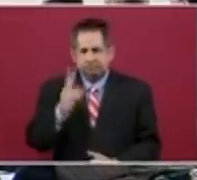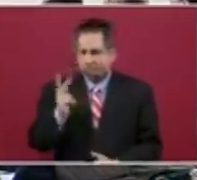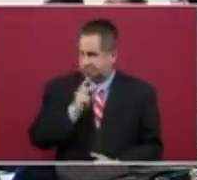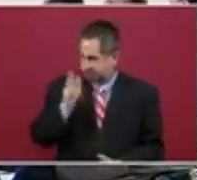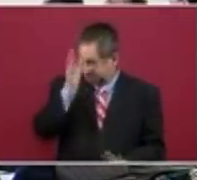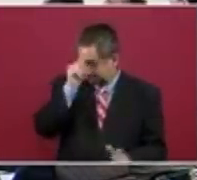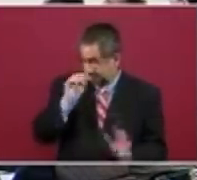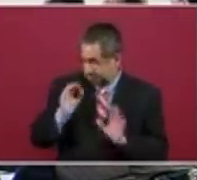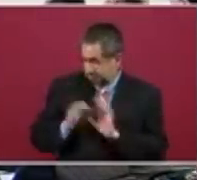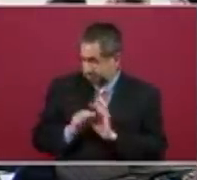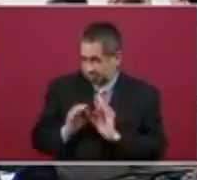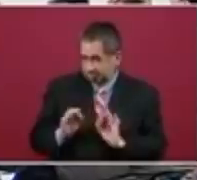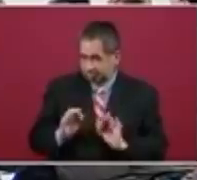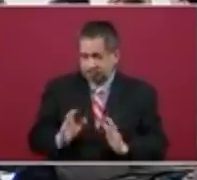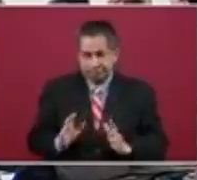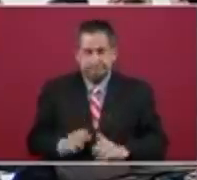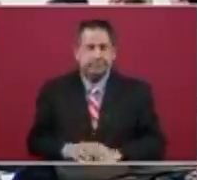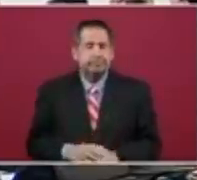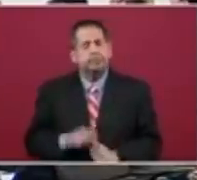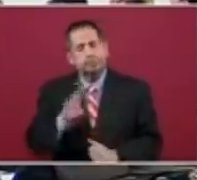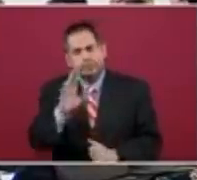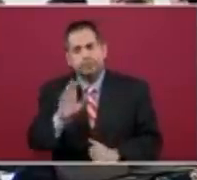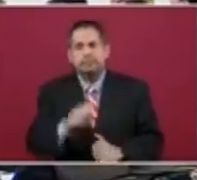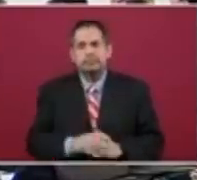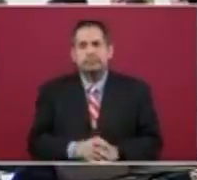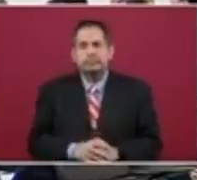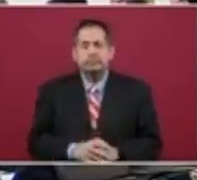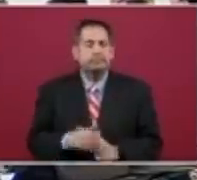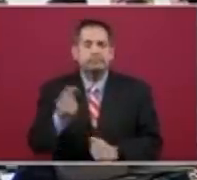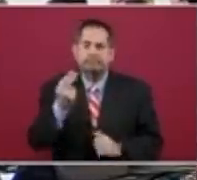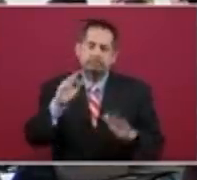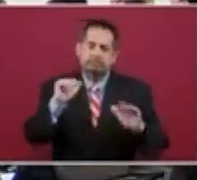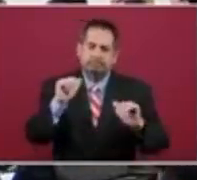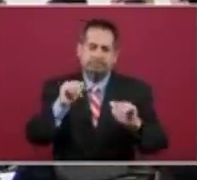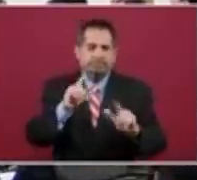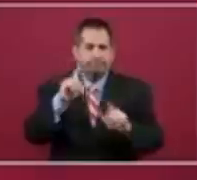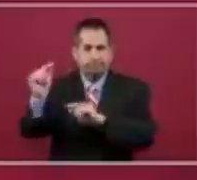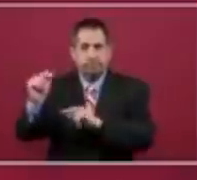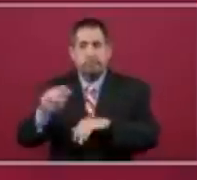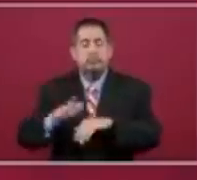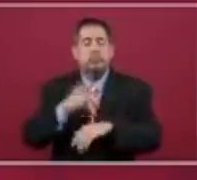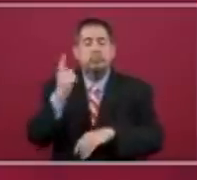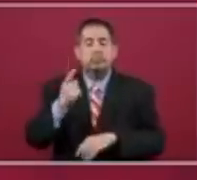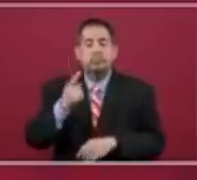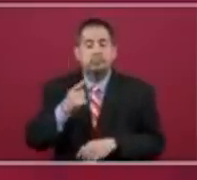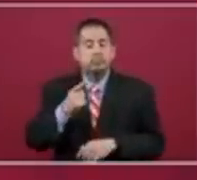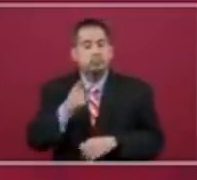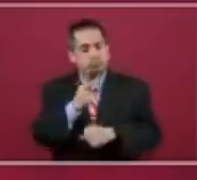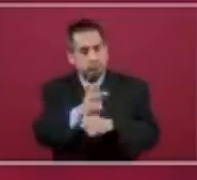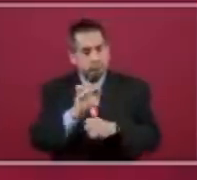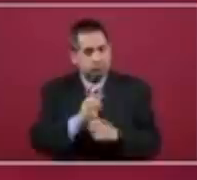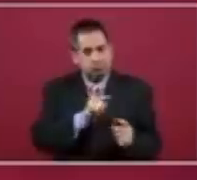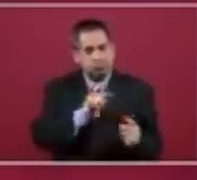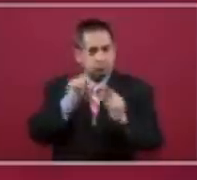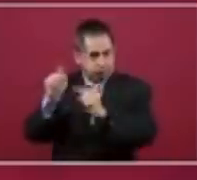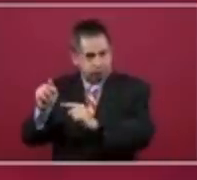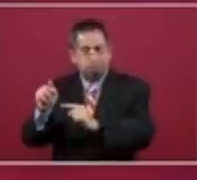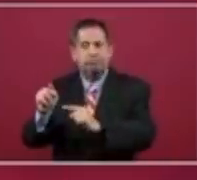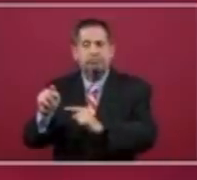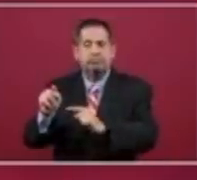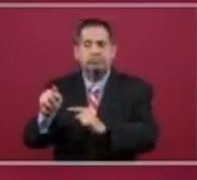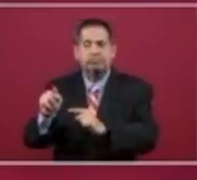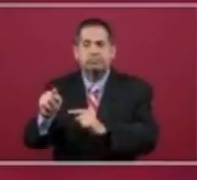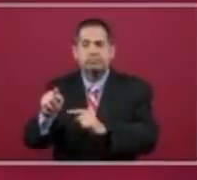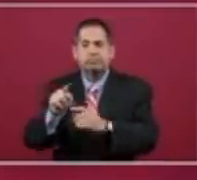¿verdad? Bueno, nos tenemos que ir porque les invitamos